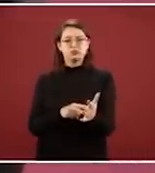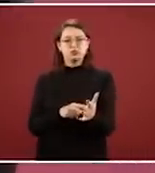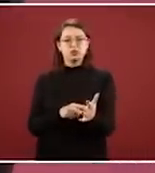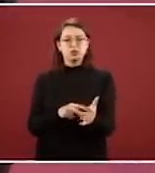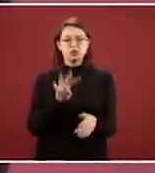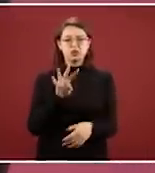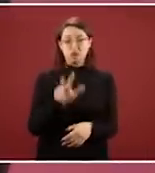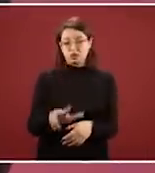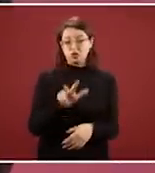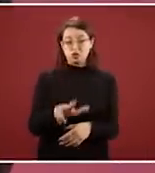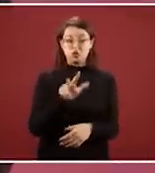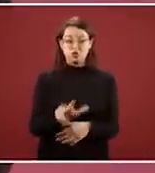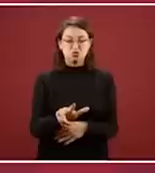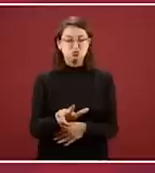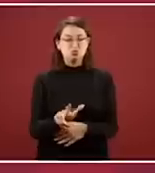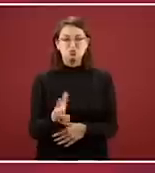2018.